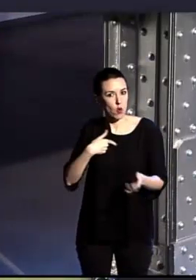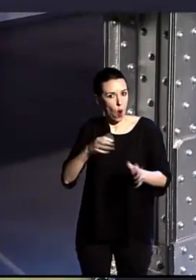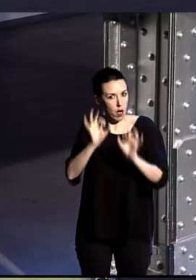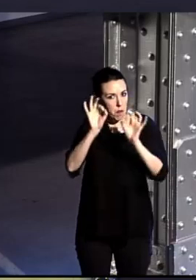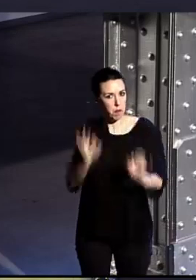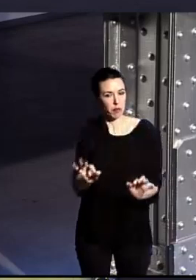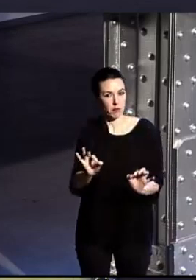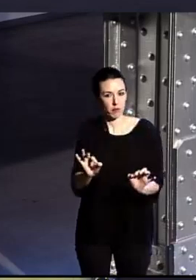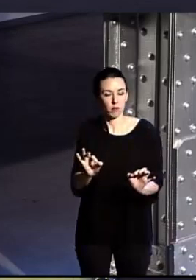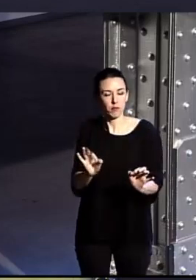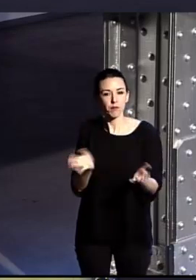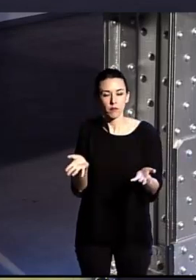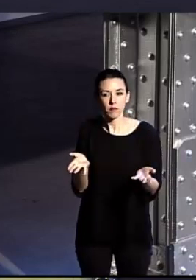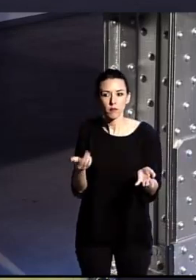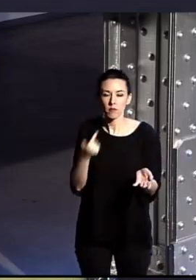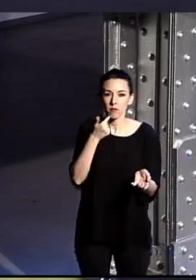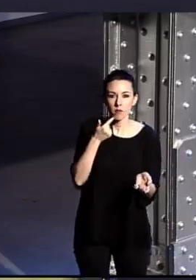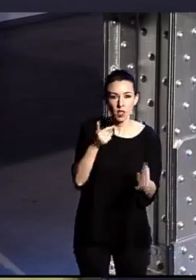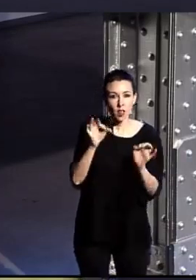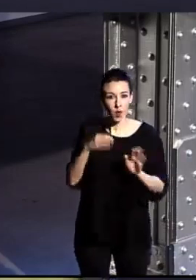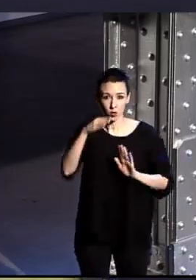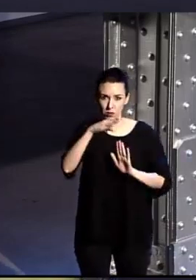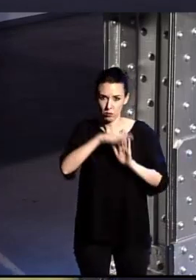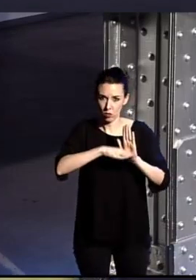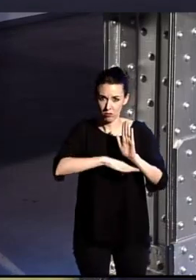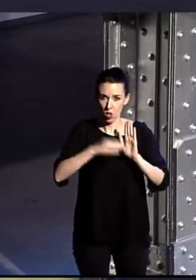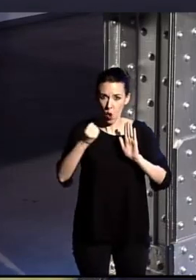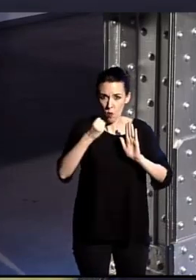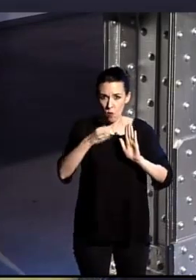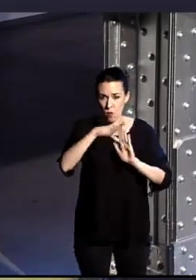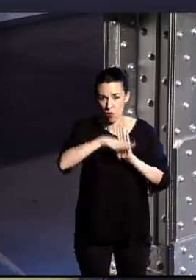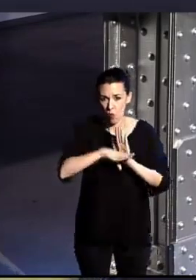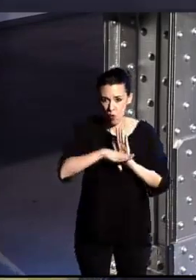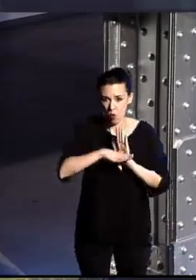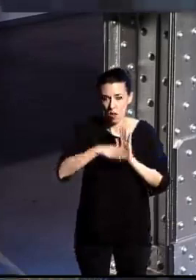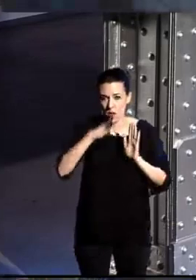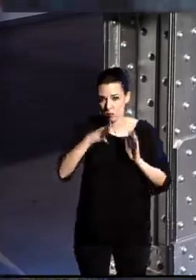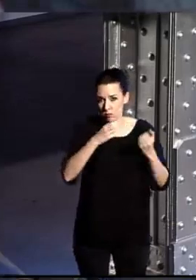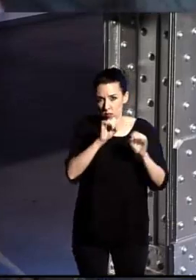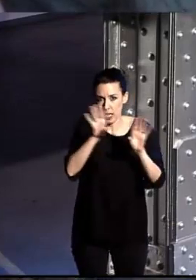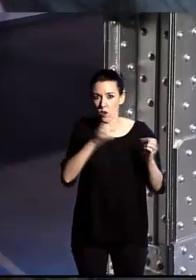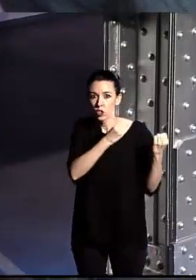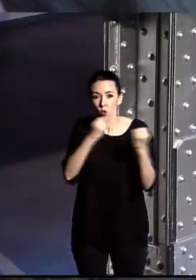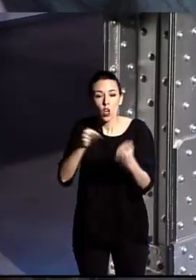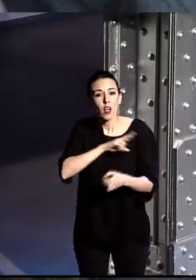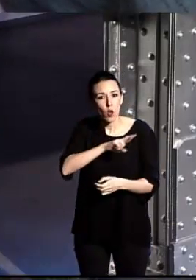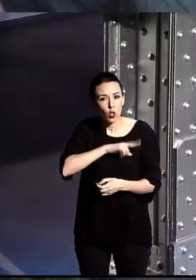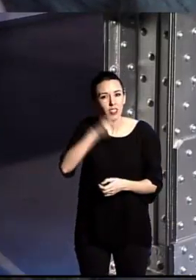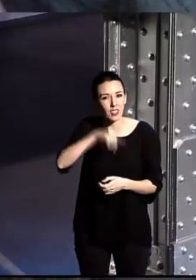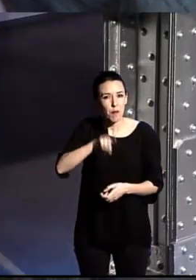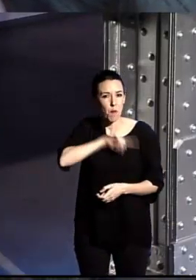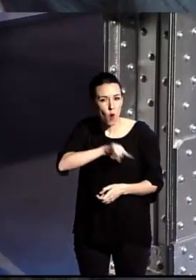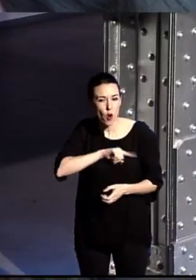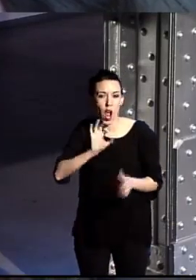la que los estamentos de poder, por supuesto las instituciones religiosas, pero también morales